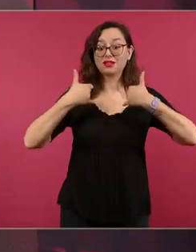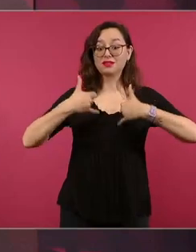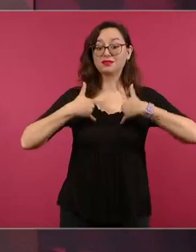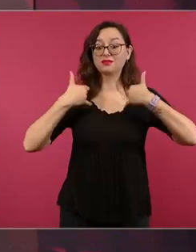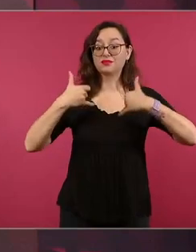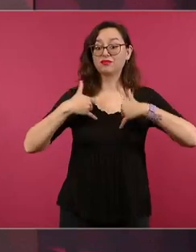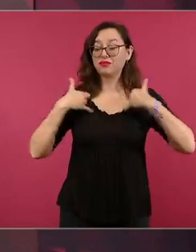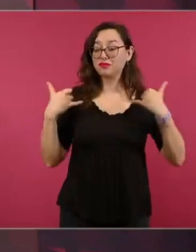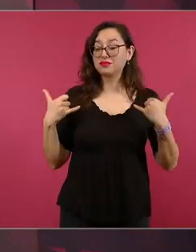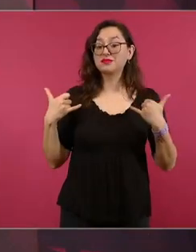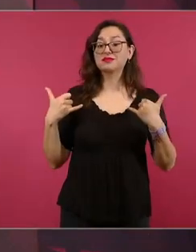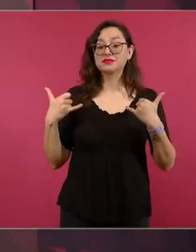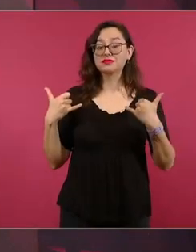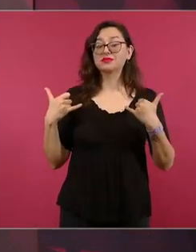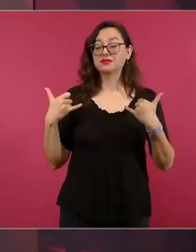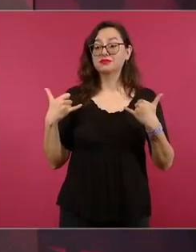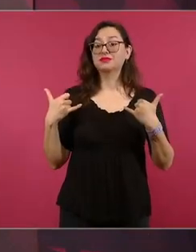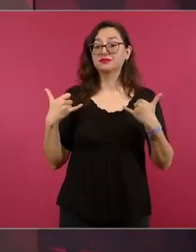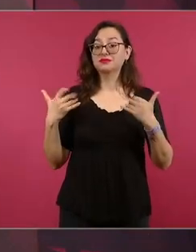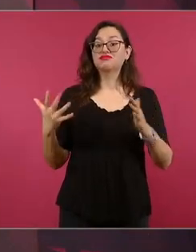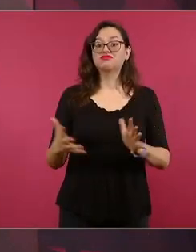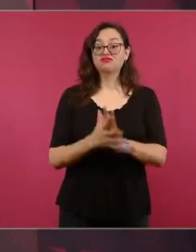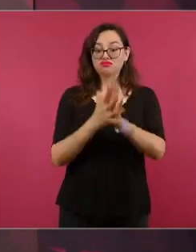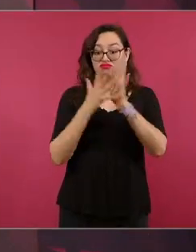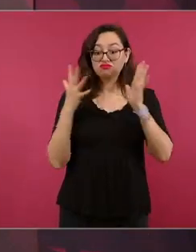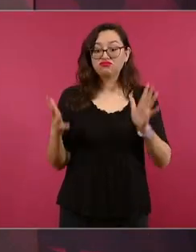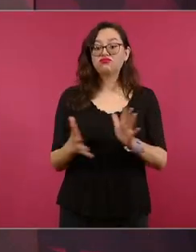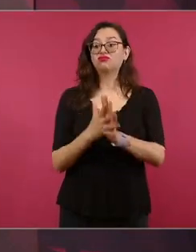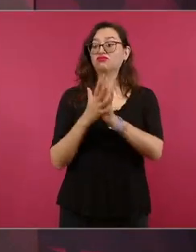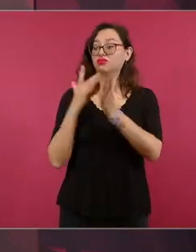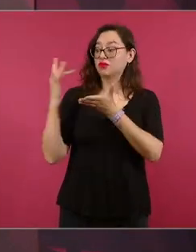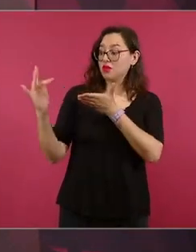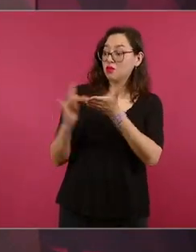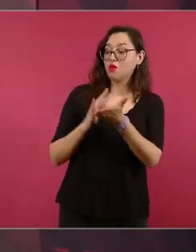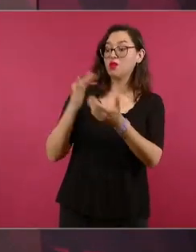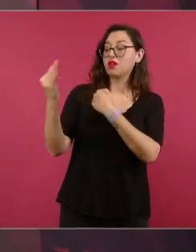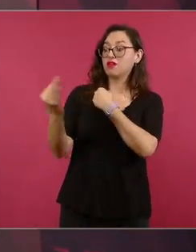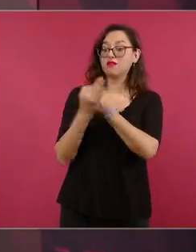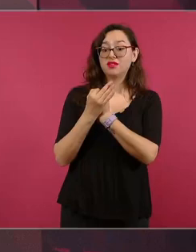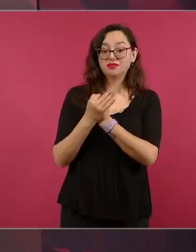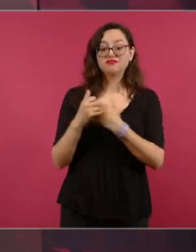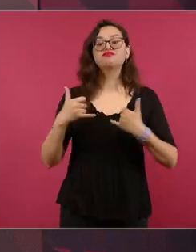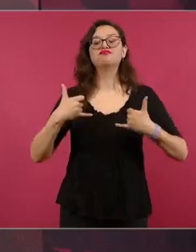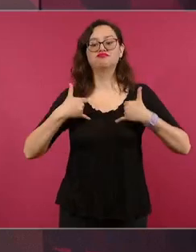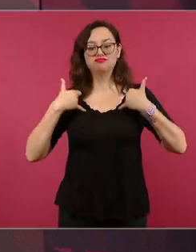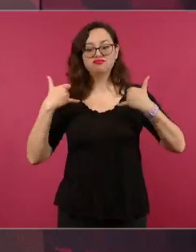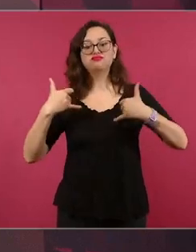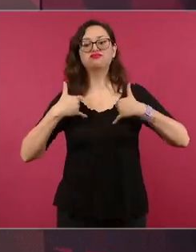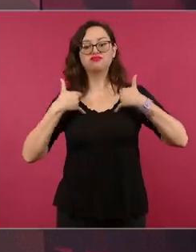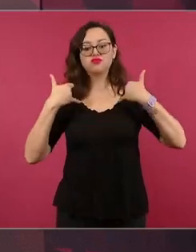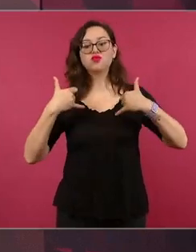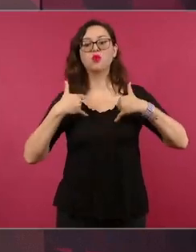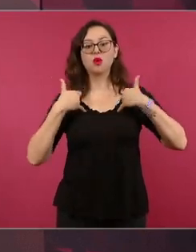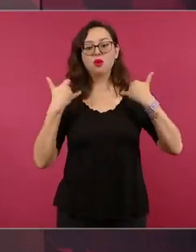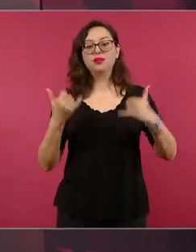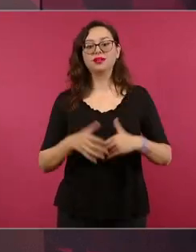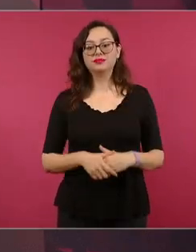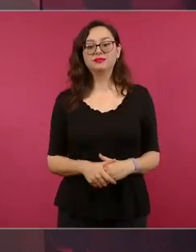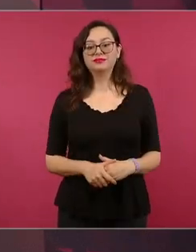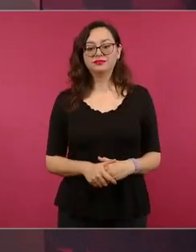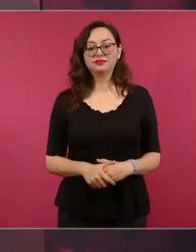los que más están apoyando la transformación son jóvenes.